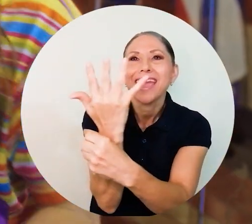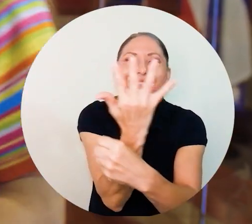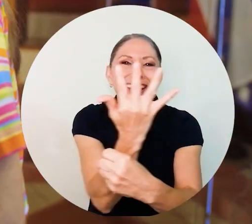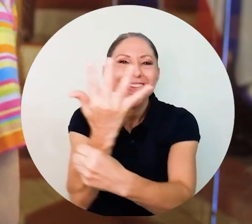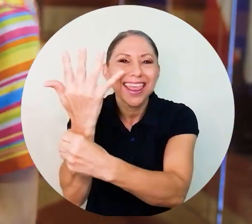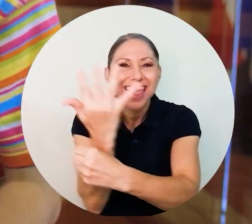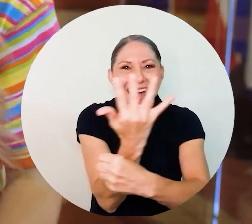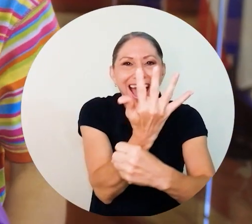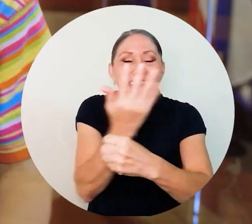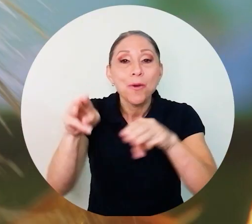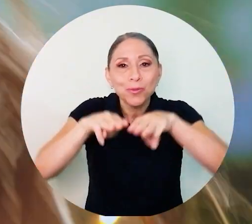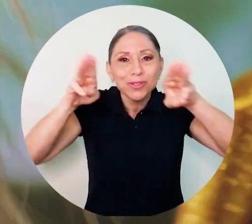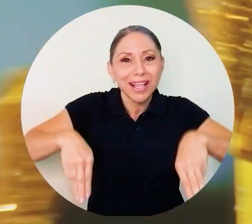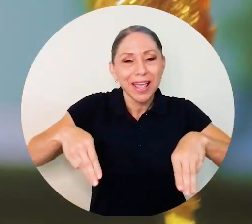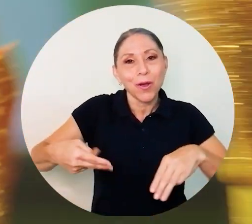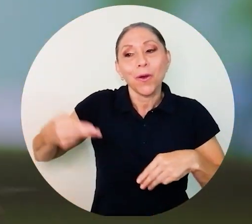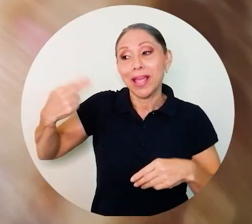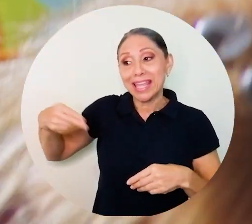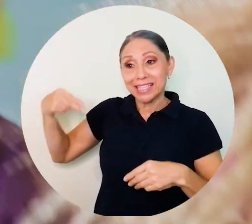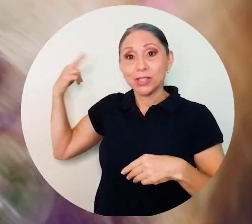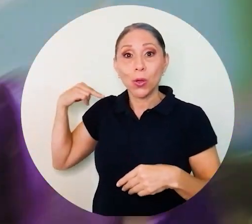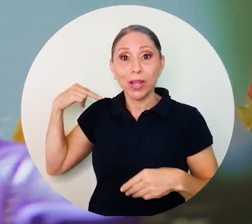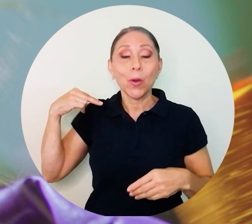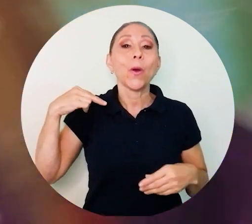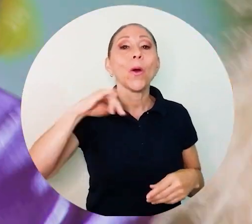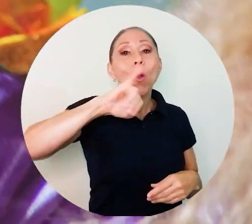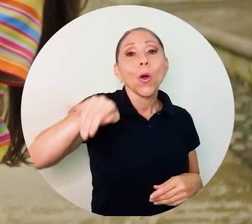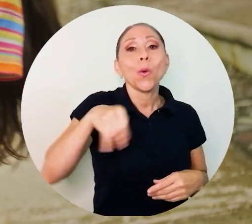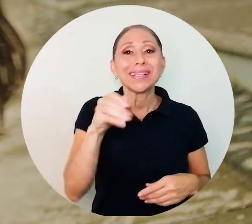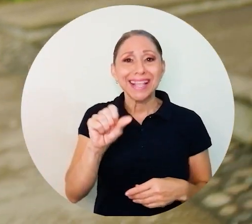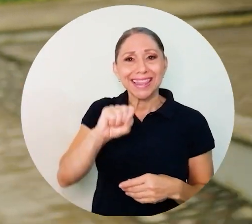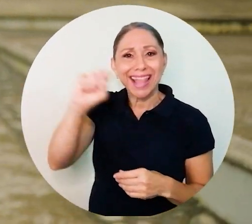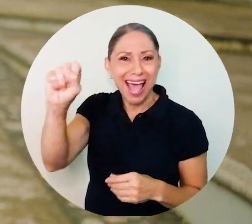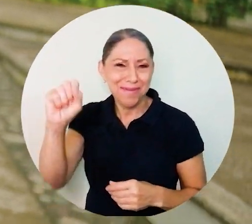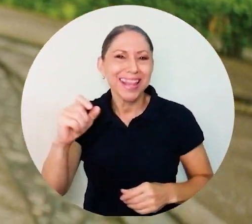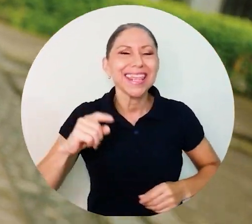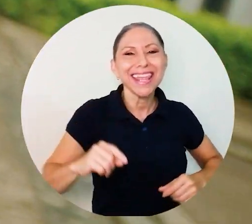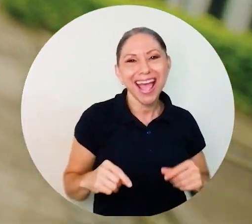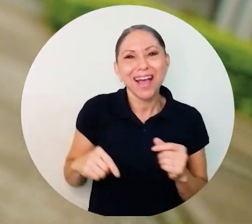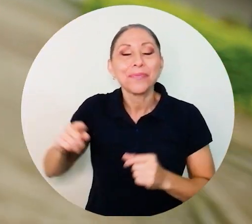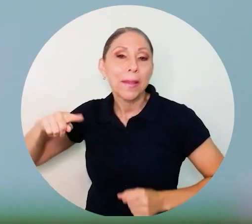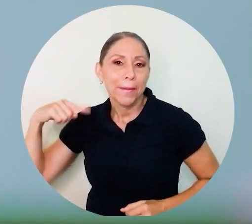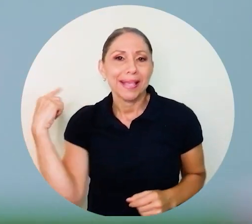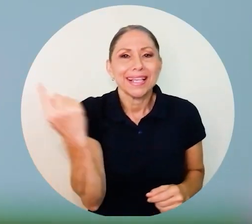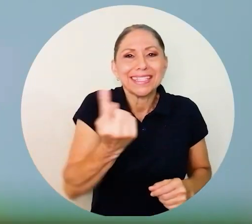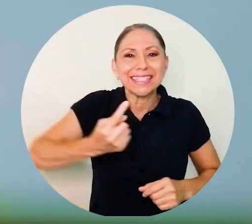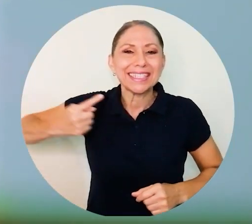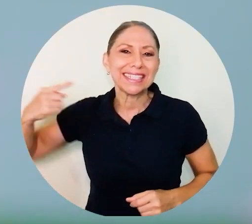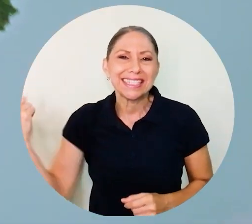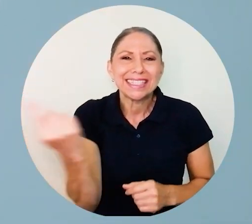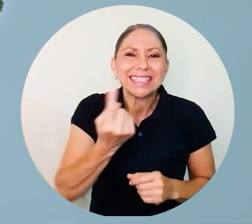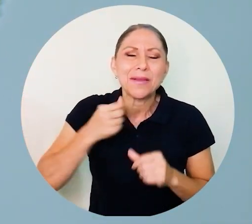tea encendida. Museo Histórico y Cultural Juan Santa María.